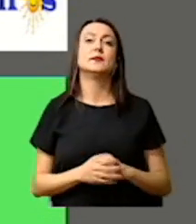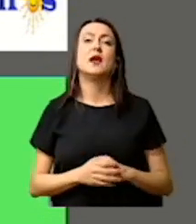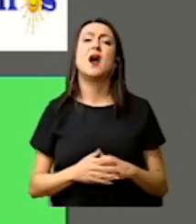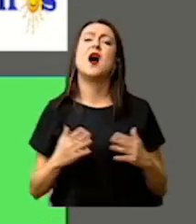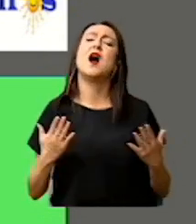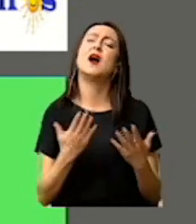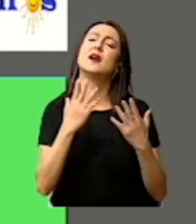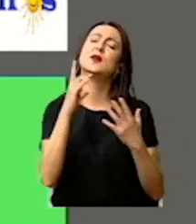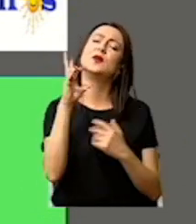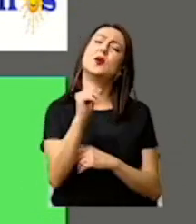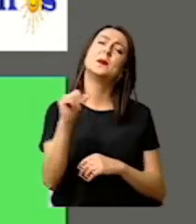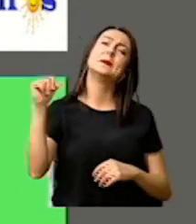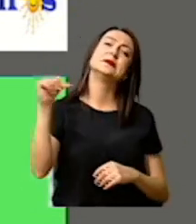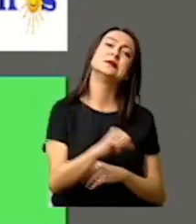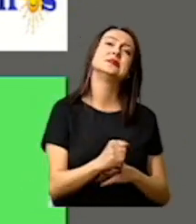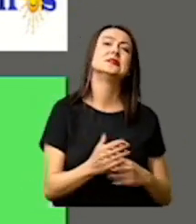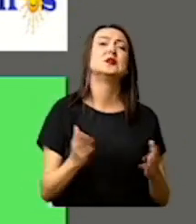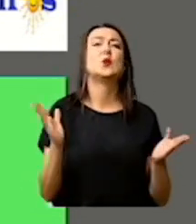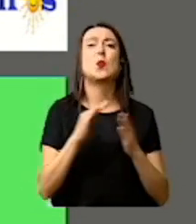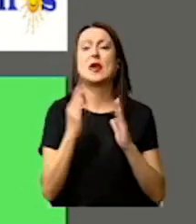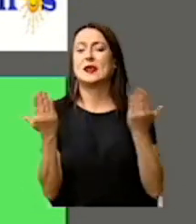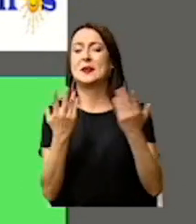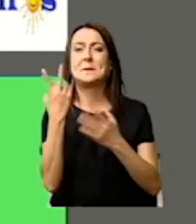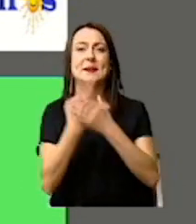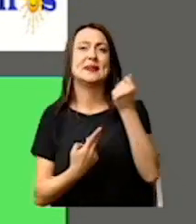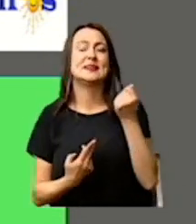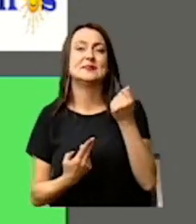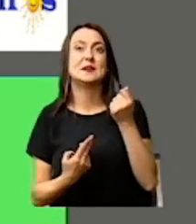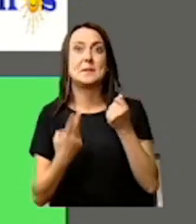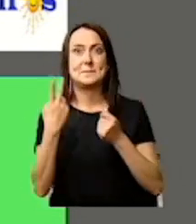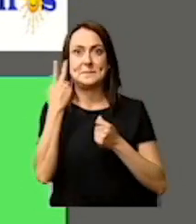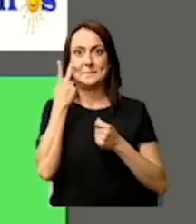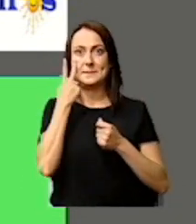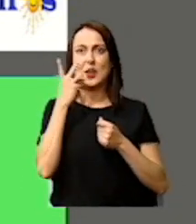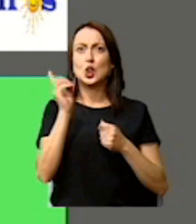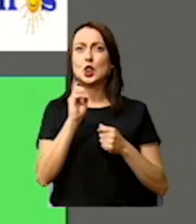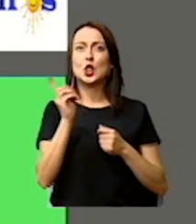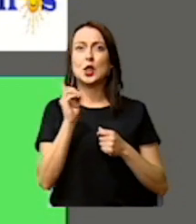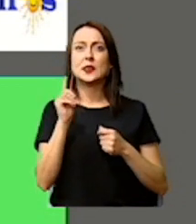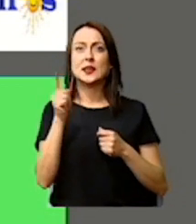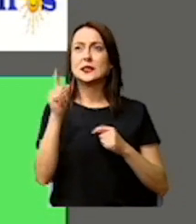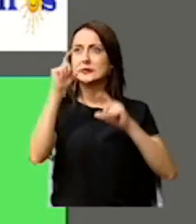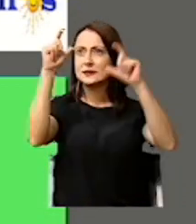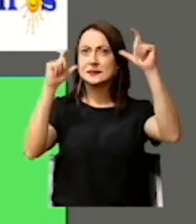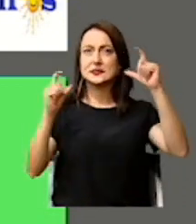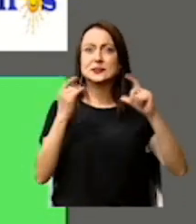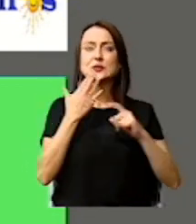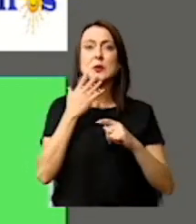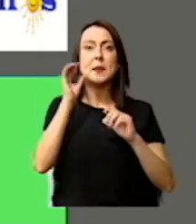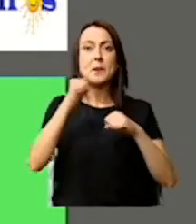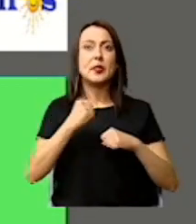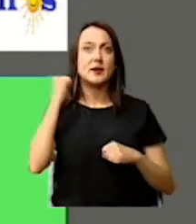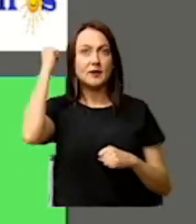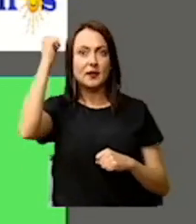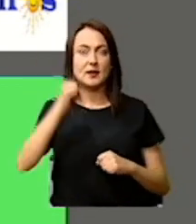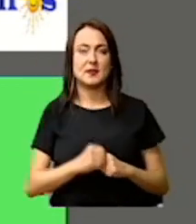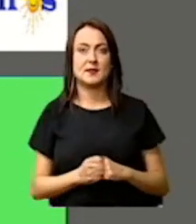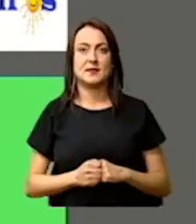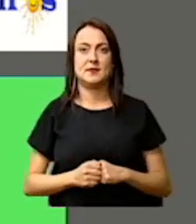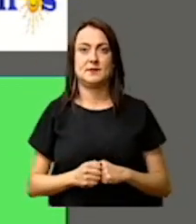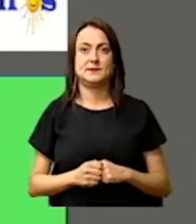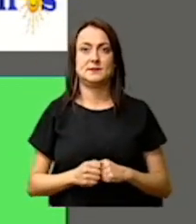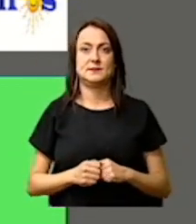¡Ay, no! Perdimos, no hay pareja. Vean a ver dónde están esas figuras para poder ganar. Muy